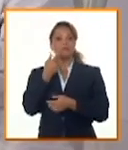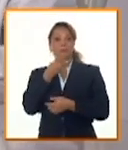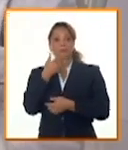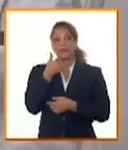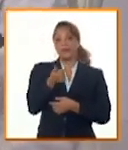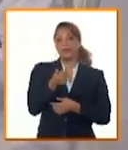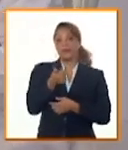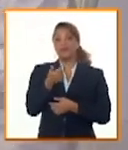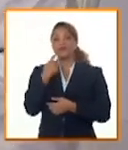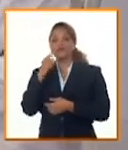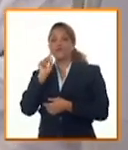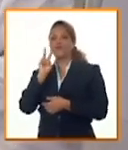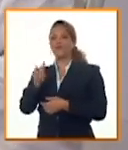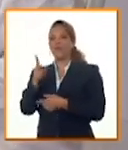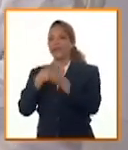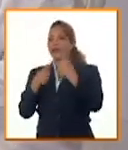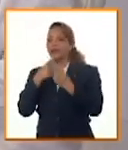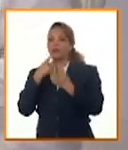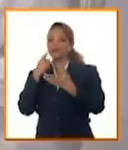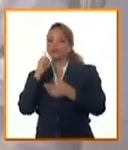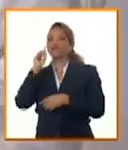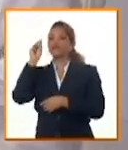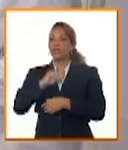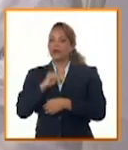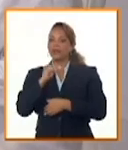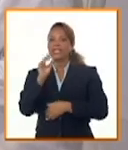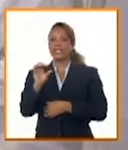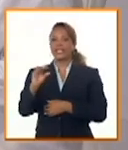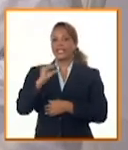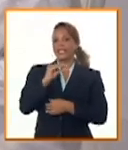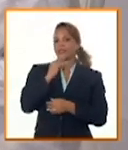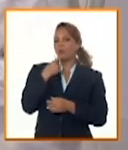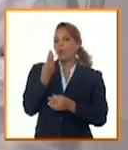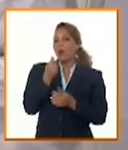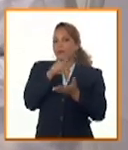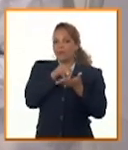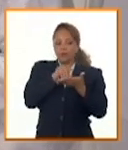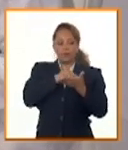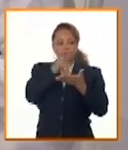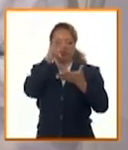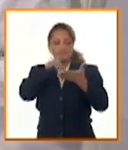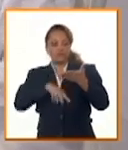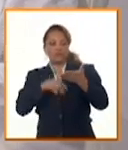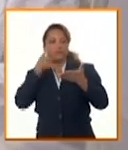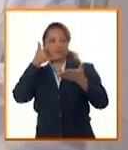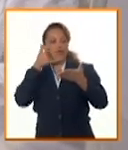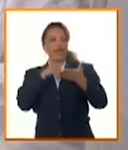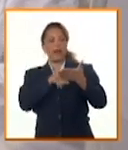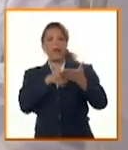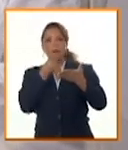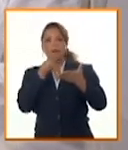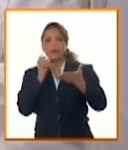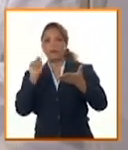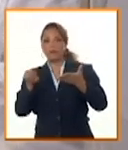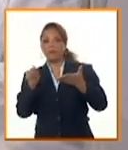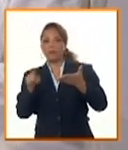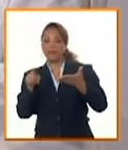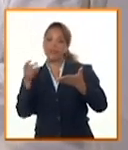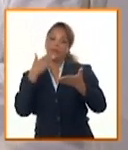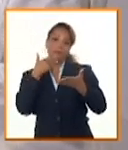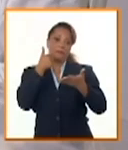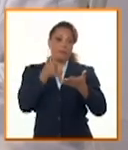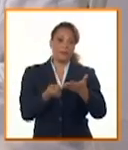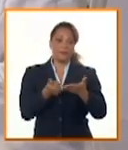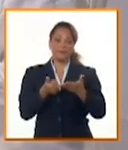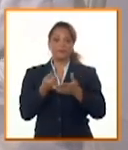usted pasa por ahí ve hasta el límite de su saldo usted puede comprar las cosas es por oportunidad también para pagar y bueno